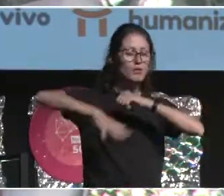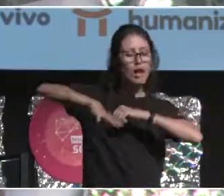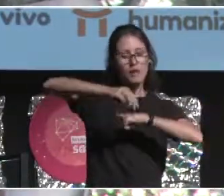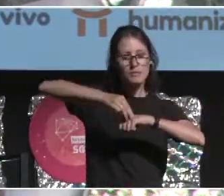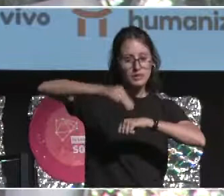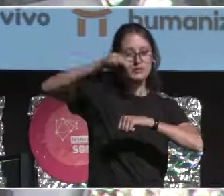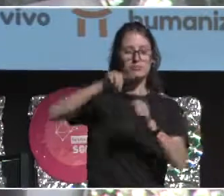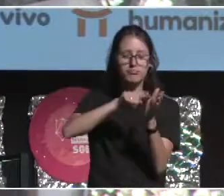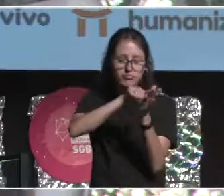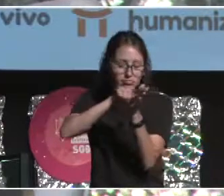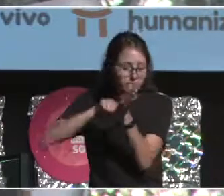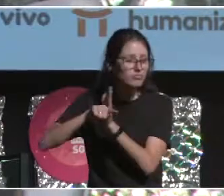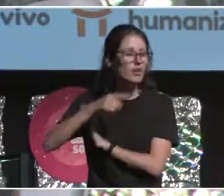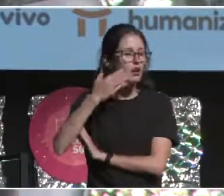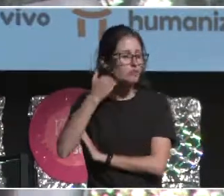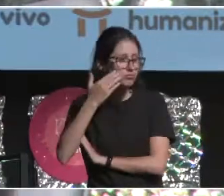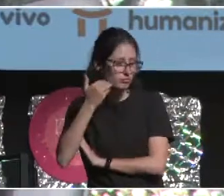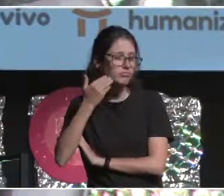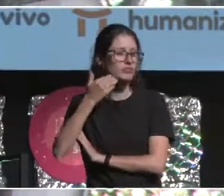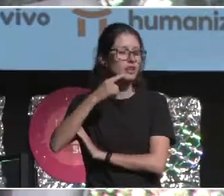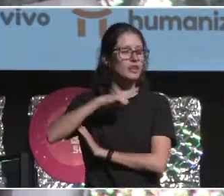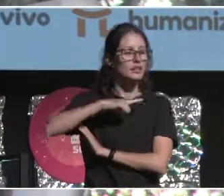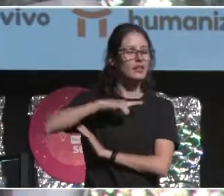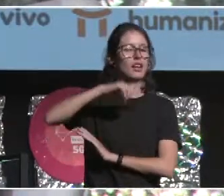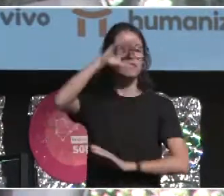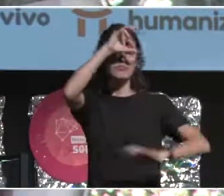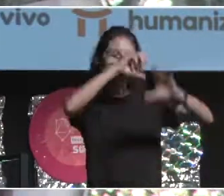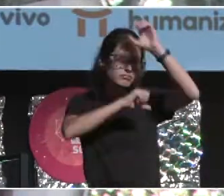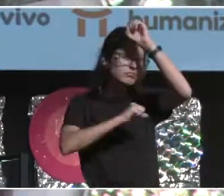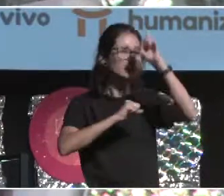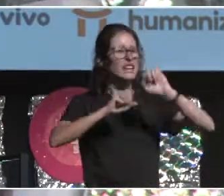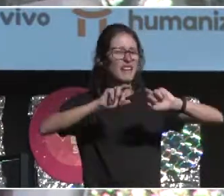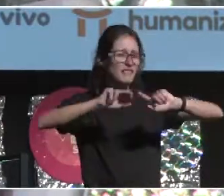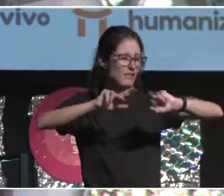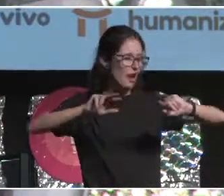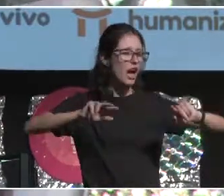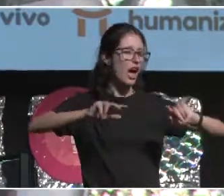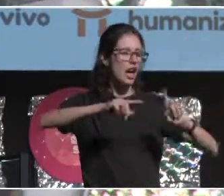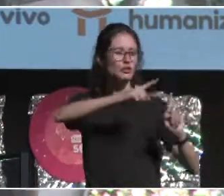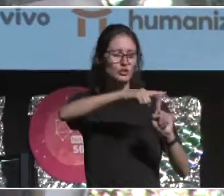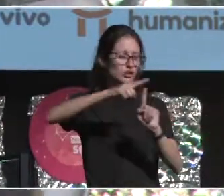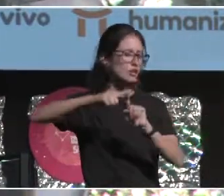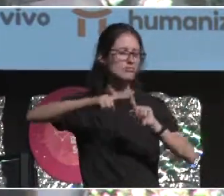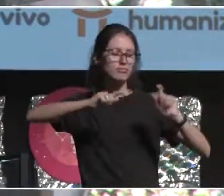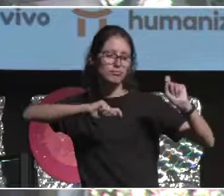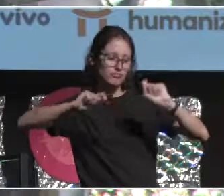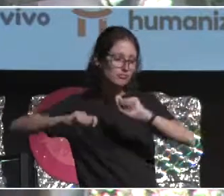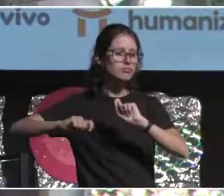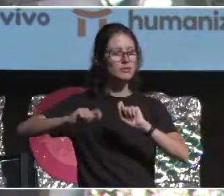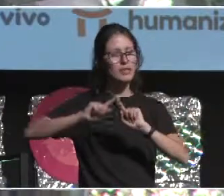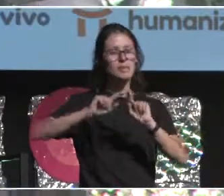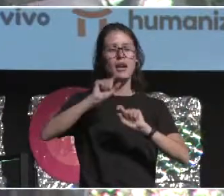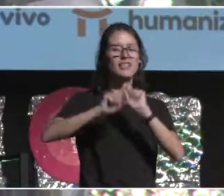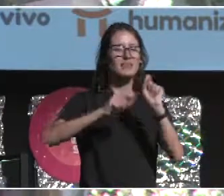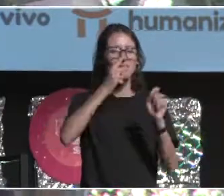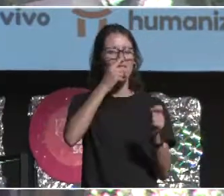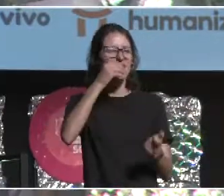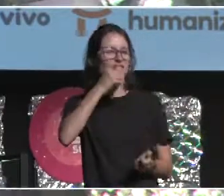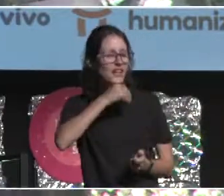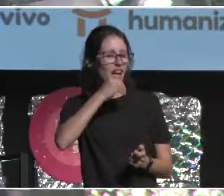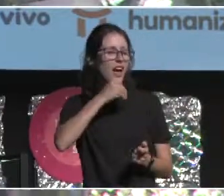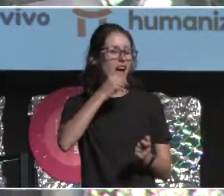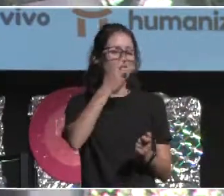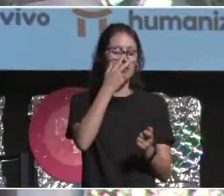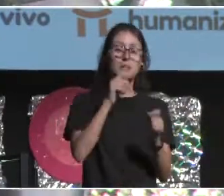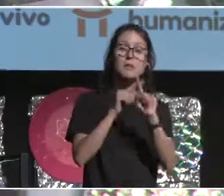En Latinoamérica tenemos debilidades frente a lo que es capacitaciones en Big Data, pero la capacitación que ellos están